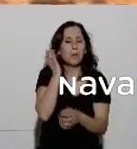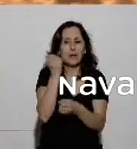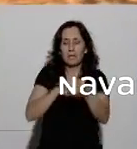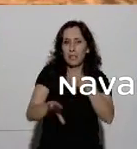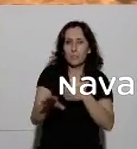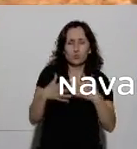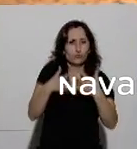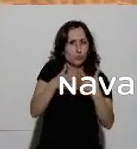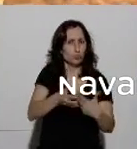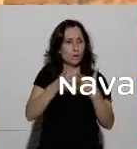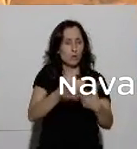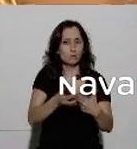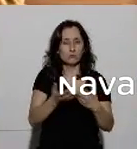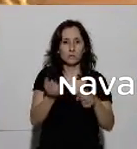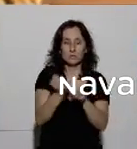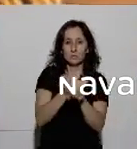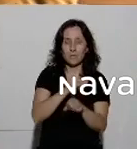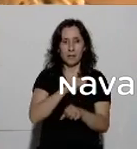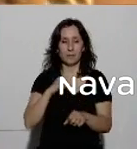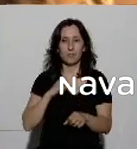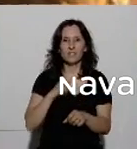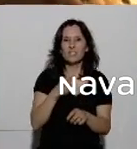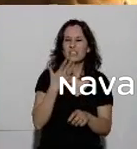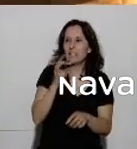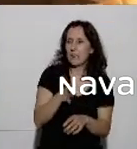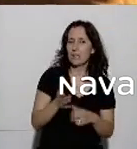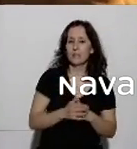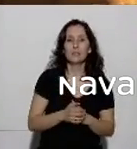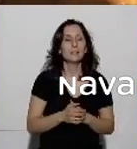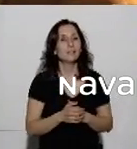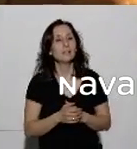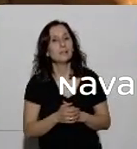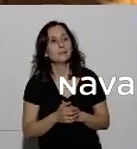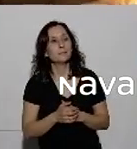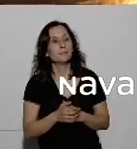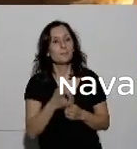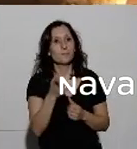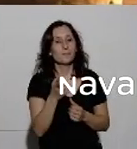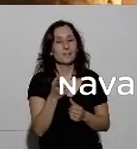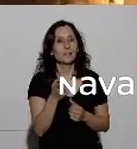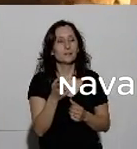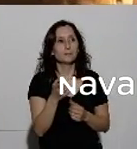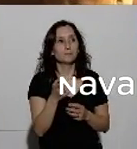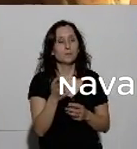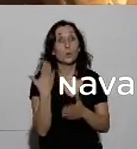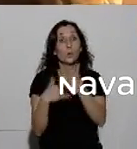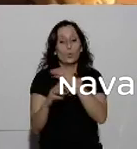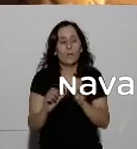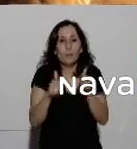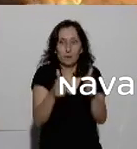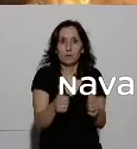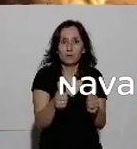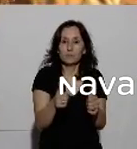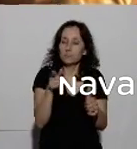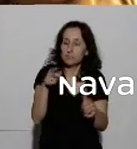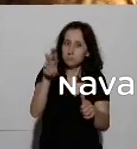campesinas, luchadoras, que luchaban por la independencia? ¿Quiénes eran? Bueno, eso es el comienzo de lo que fueron, ¿eh? O sea que tienes